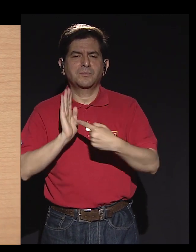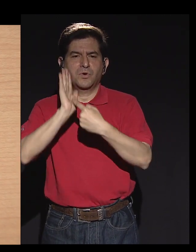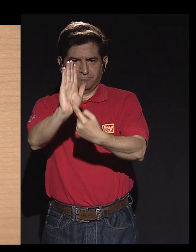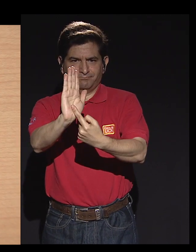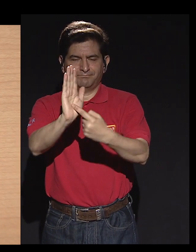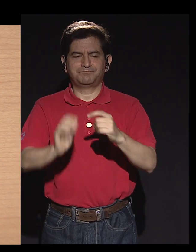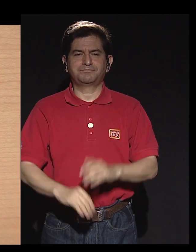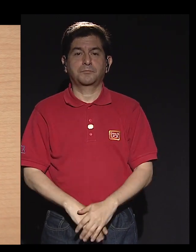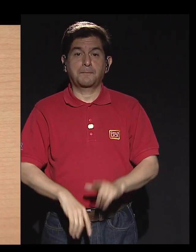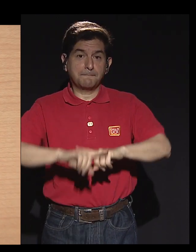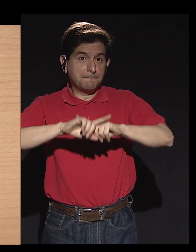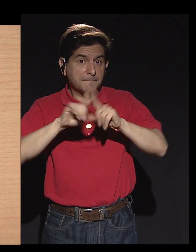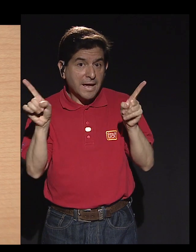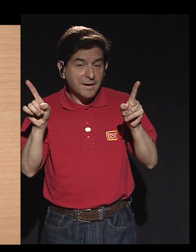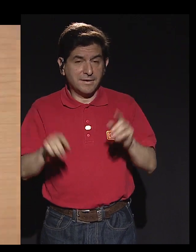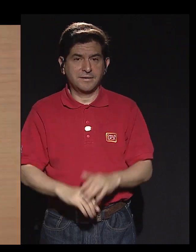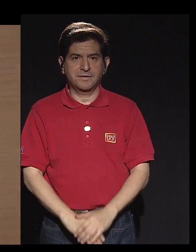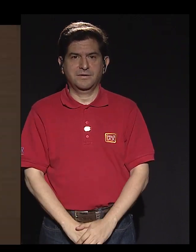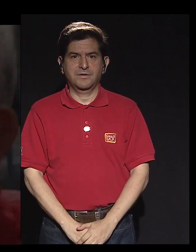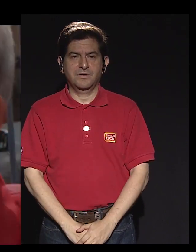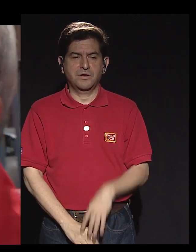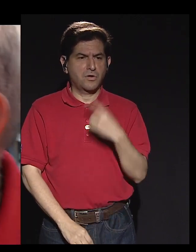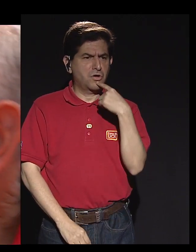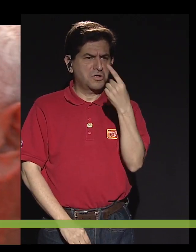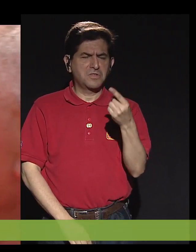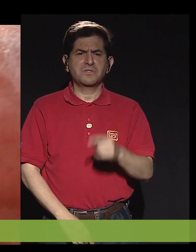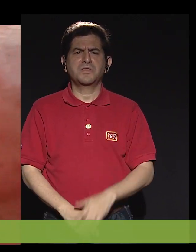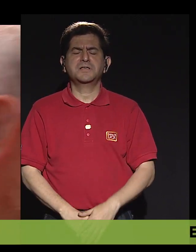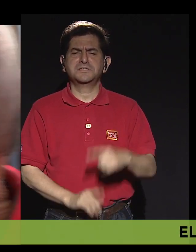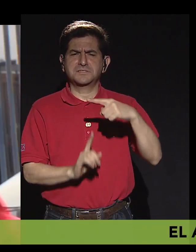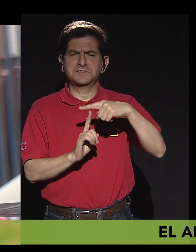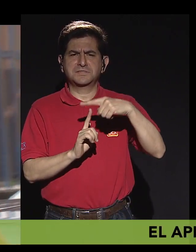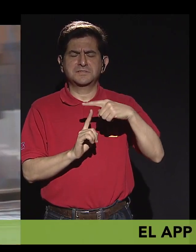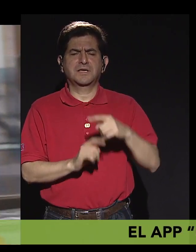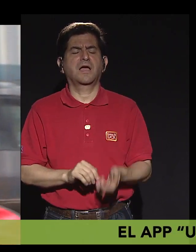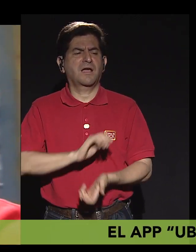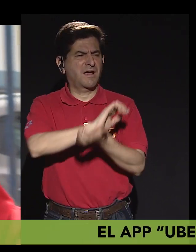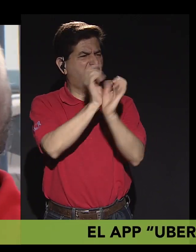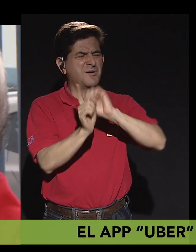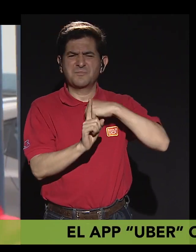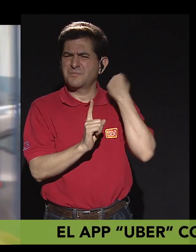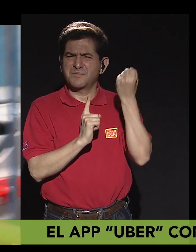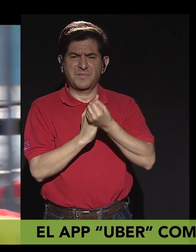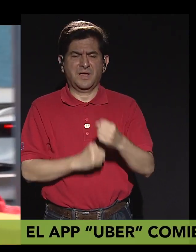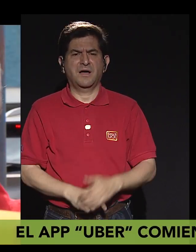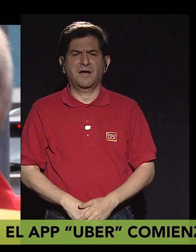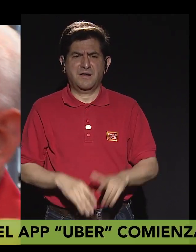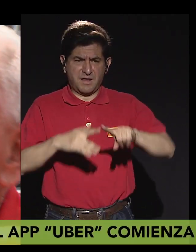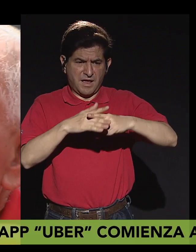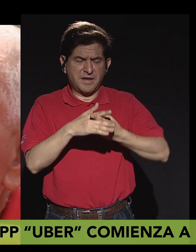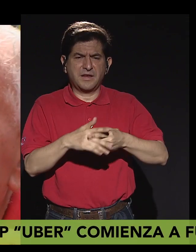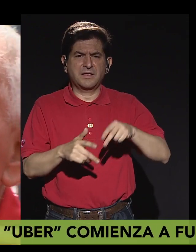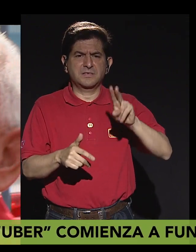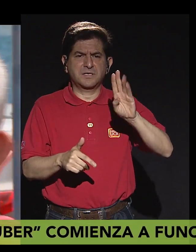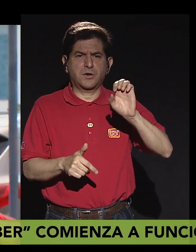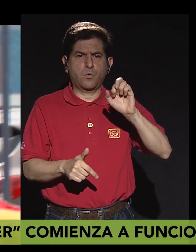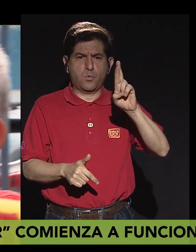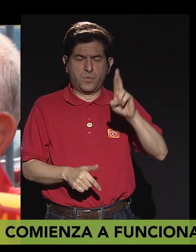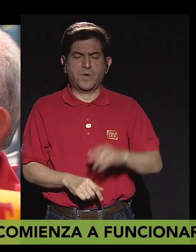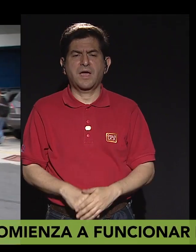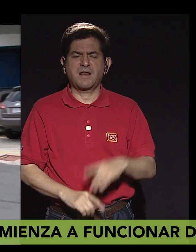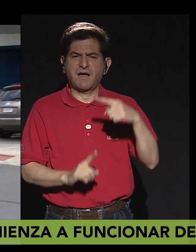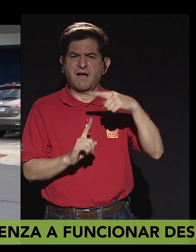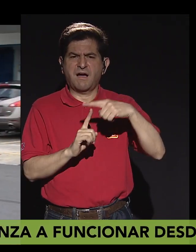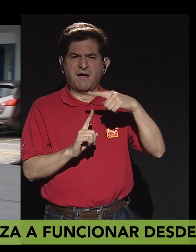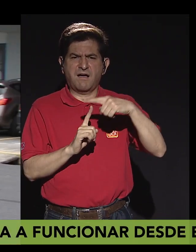los años. Sin embargo, don Francisco relata cómo el ser taxista ha cambiado. Con la introducción de Uber, afirma